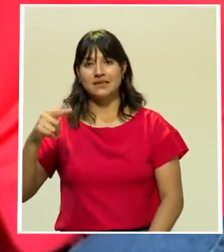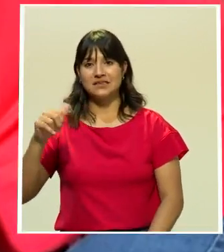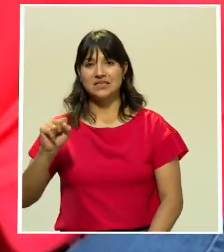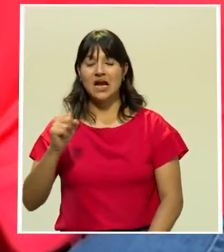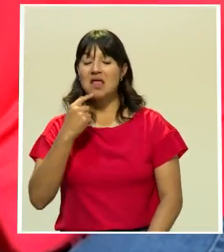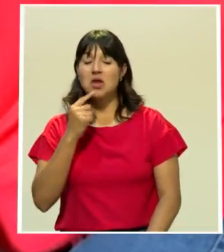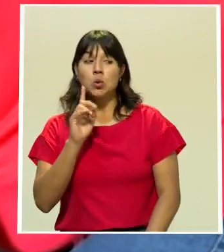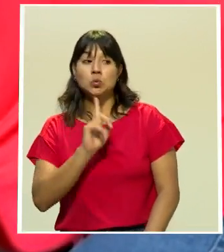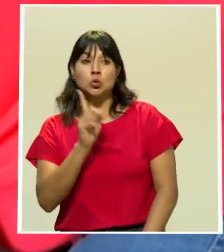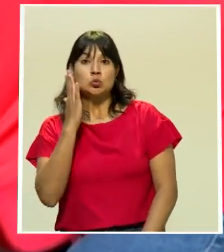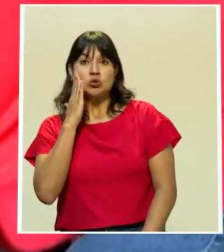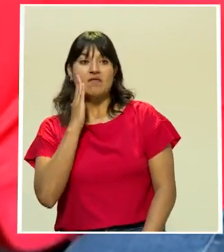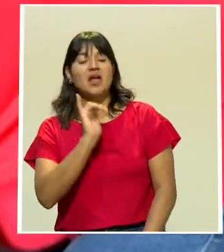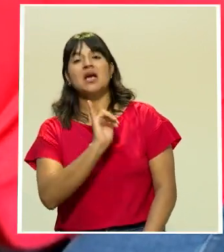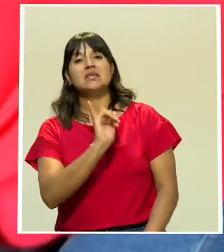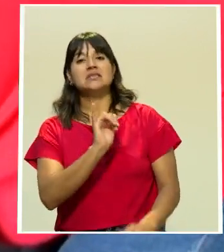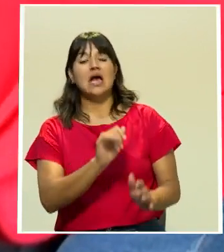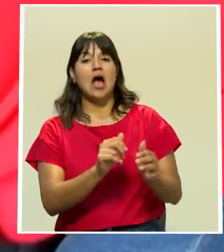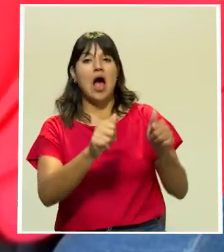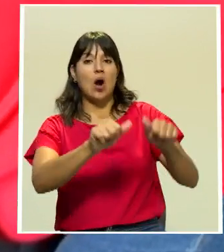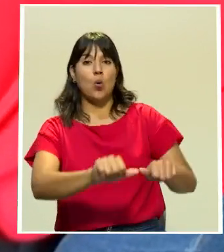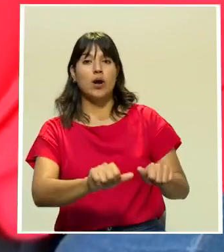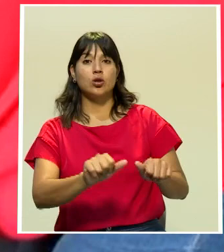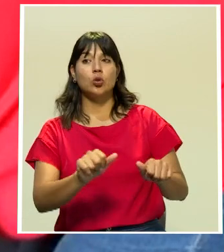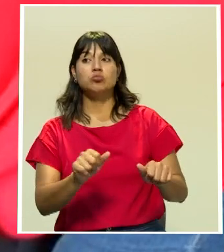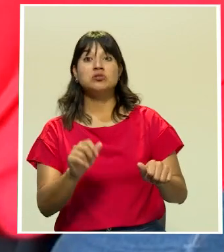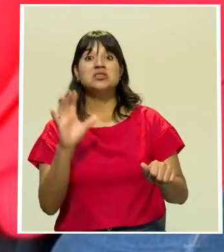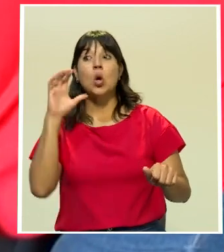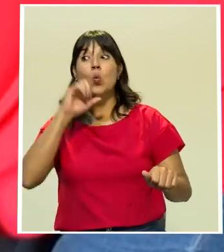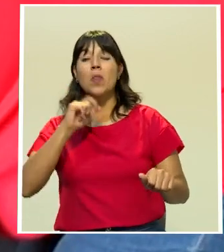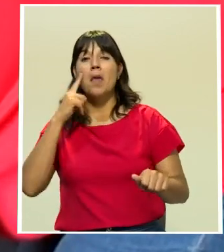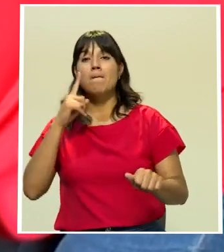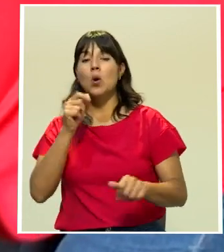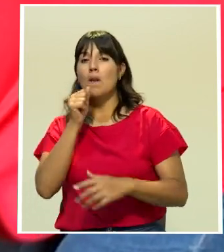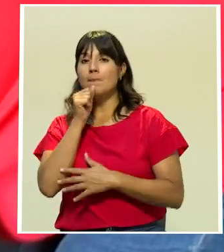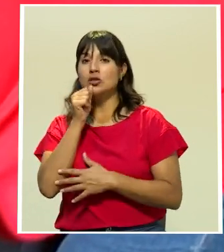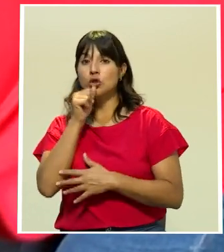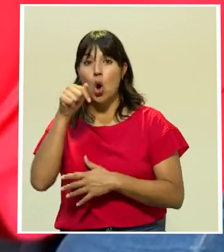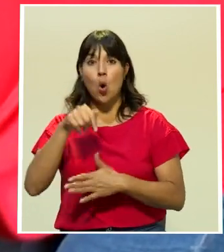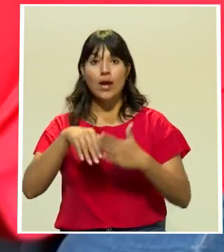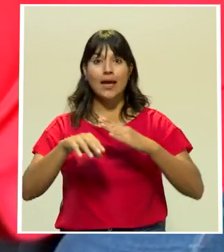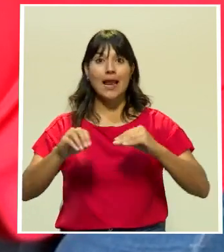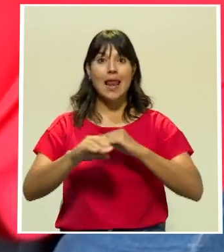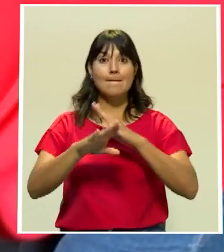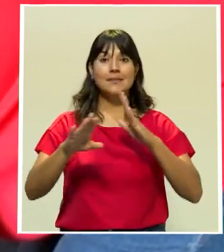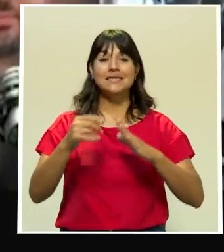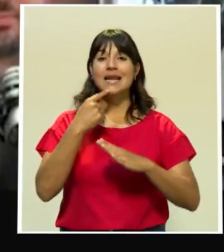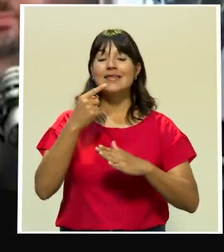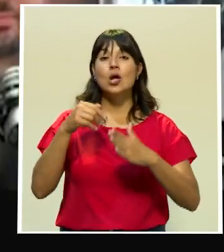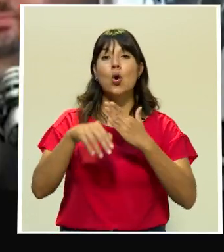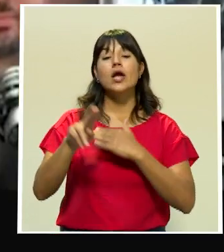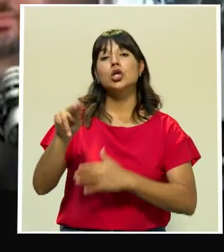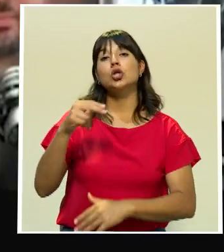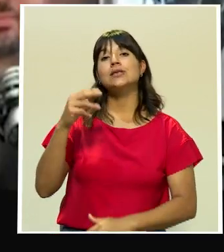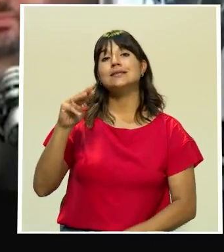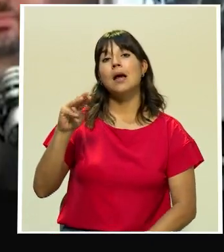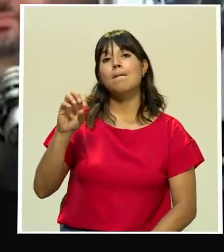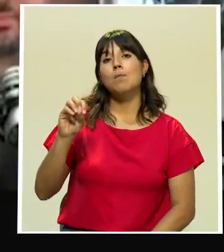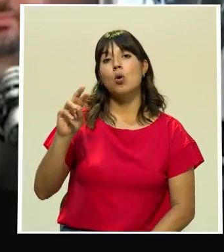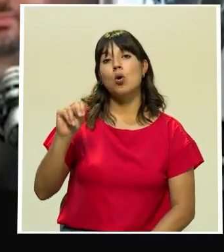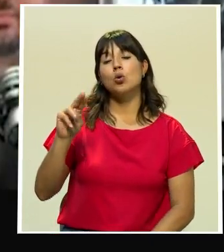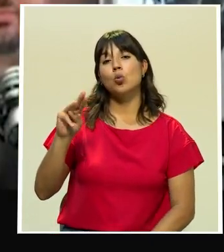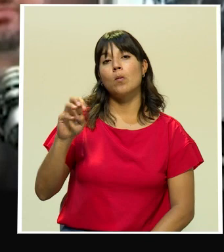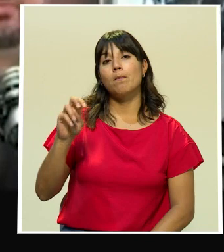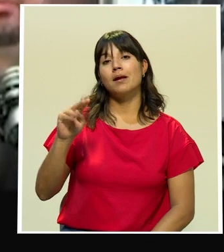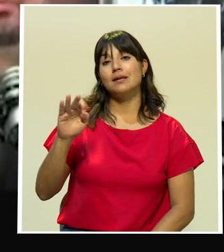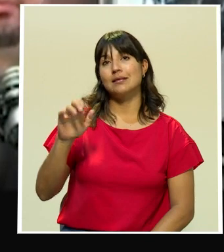convención colectiva y que fue a través de la prensa que se enteró. Las declaraciones las emitió esta mañana en Noticias Monumental. No, señor, no tenía la más mínima idea de